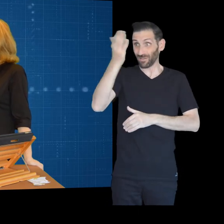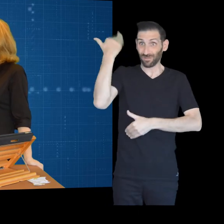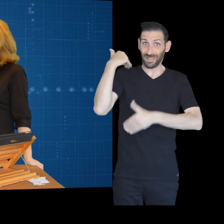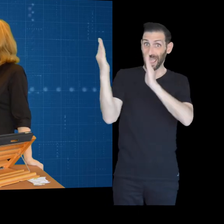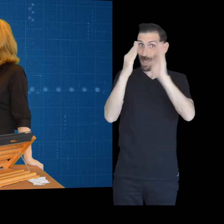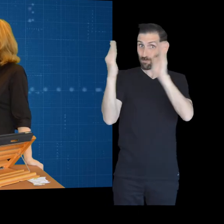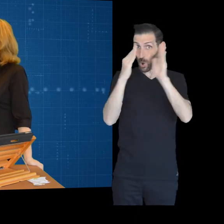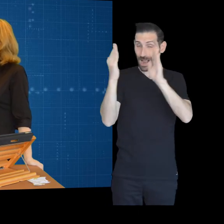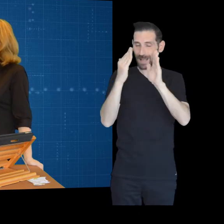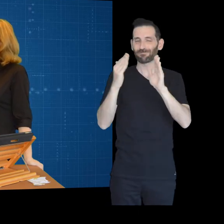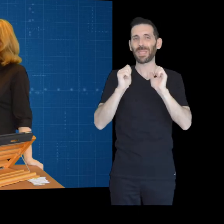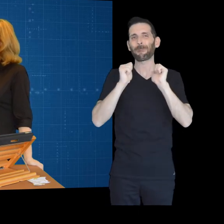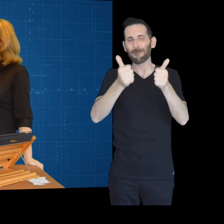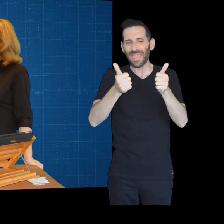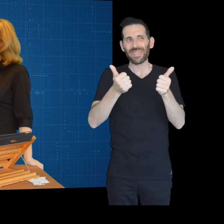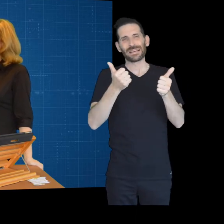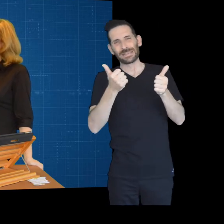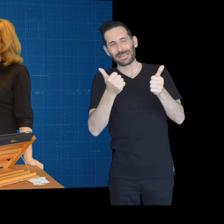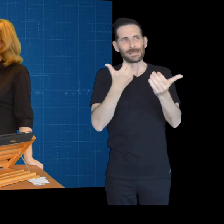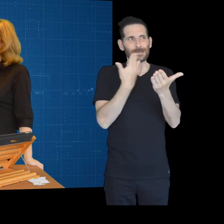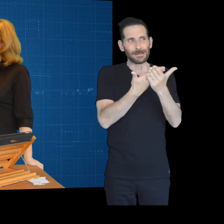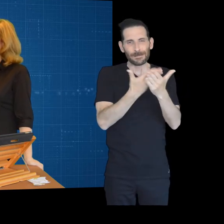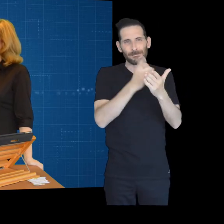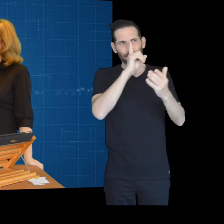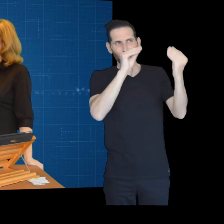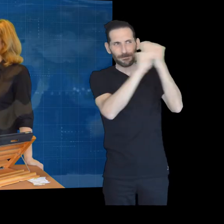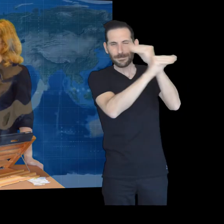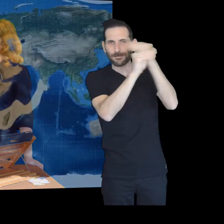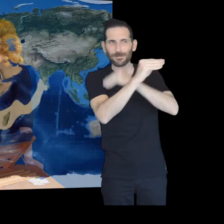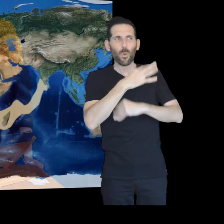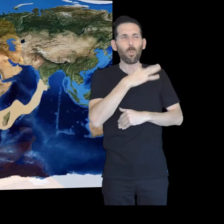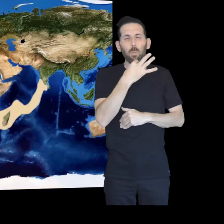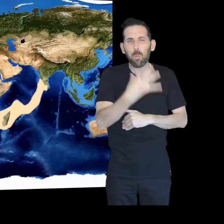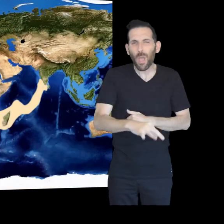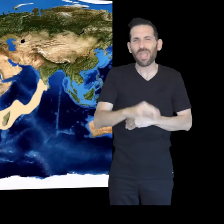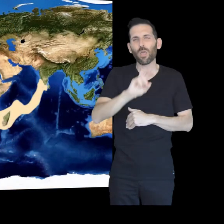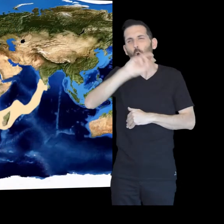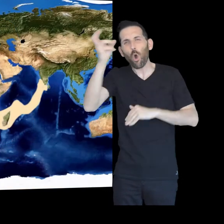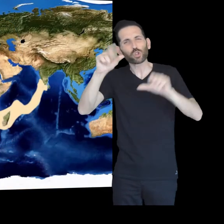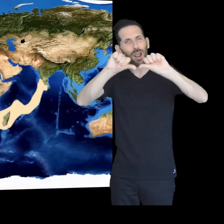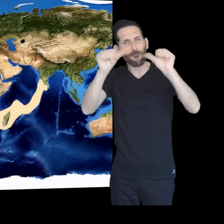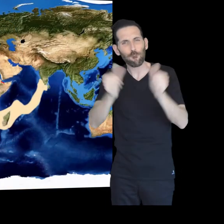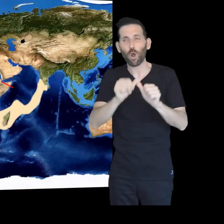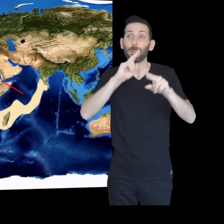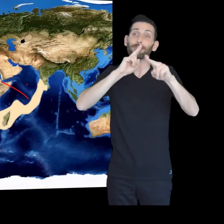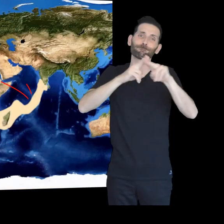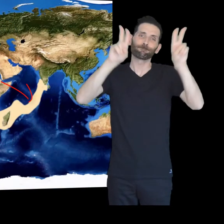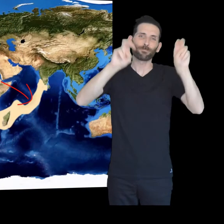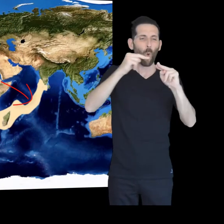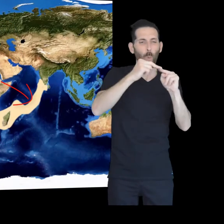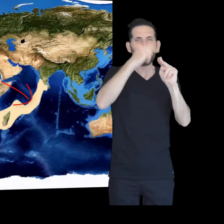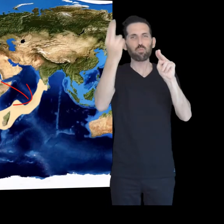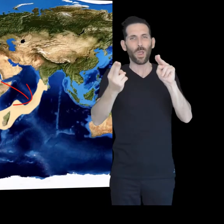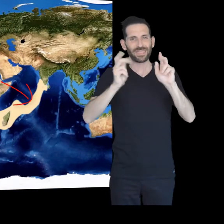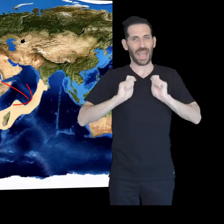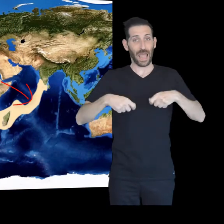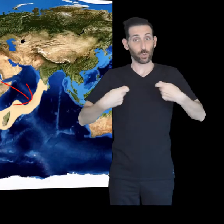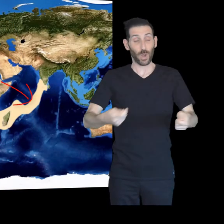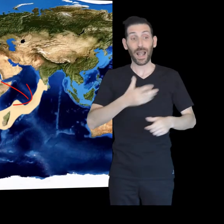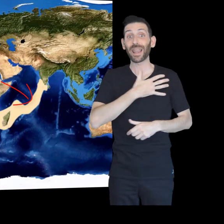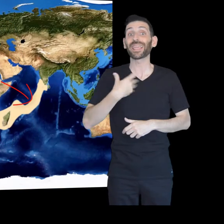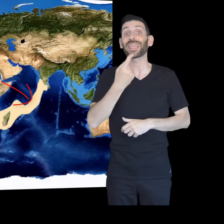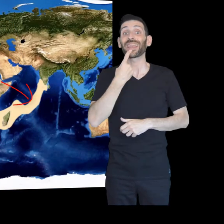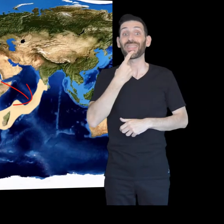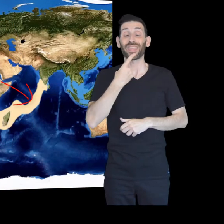momento, como xa dixen antes, argumentaban se non sería posible que houvese unha serie de pontes naturais, de acordo, que